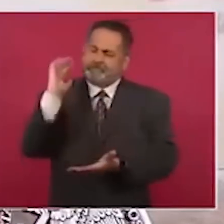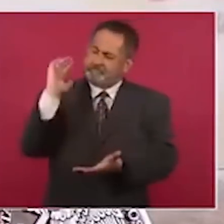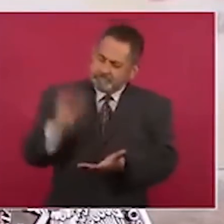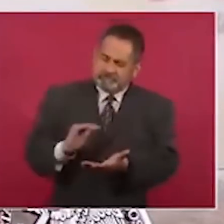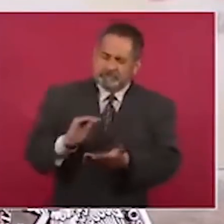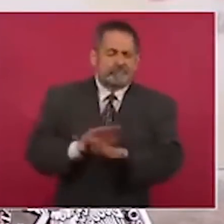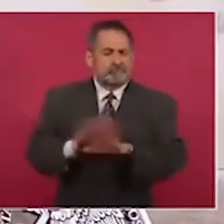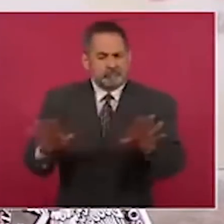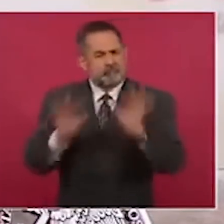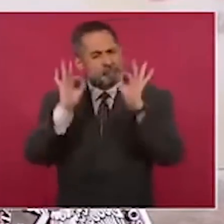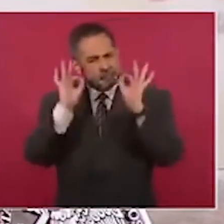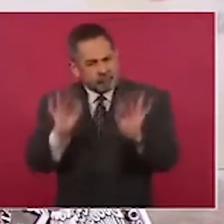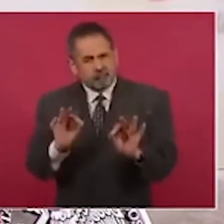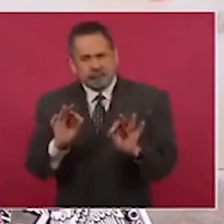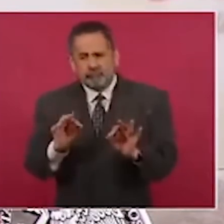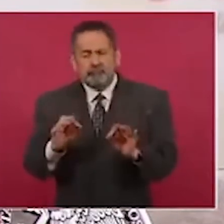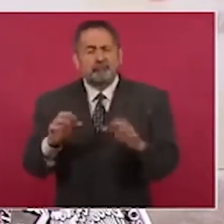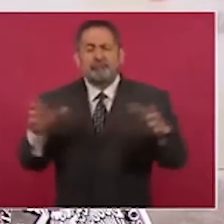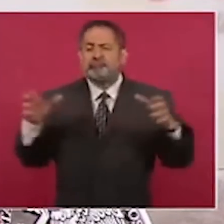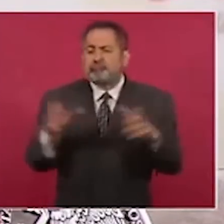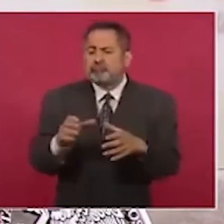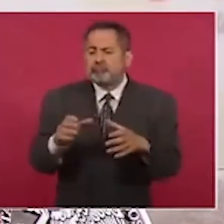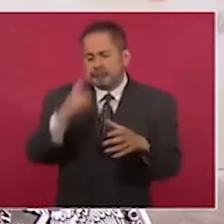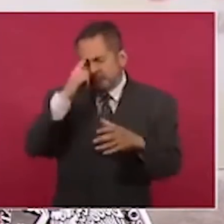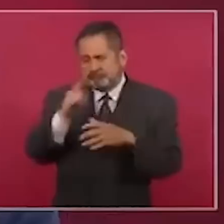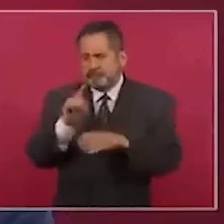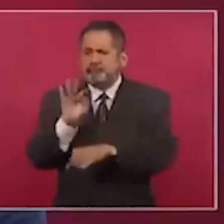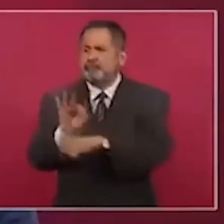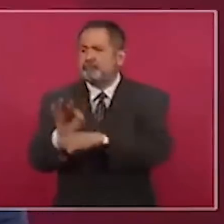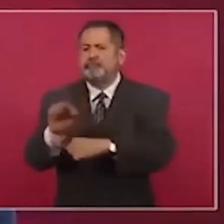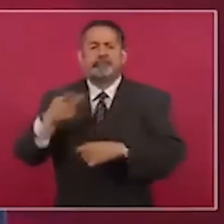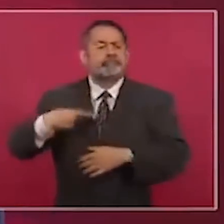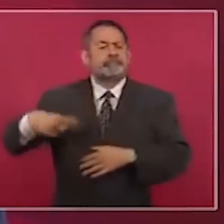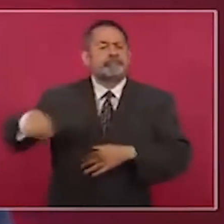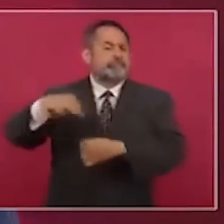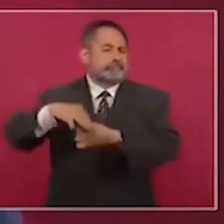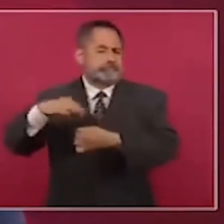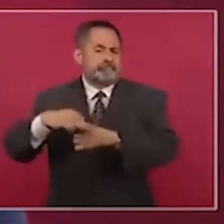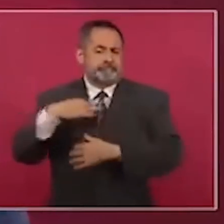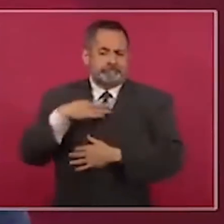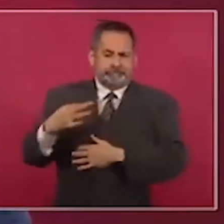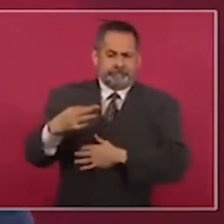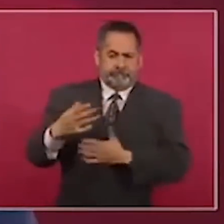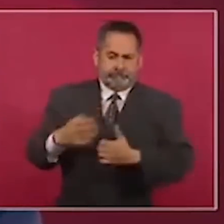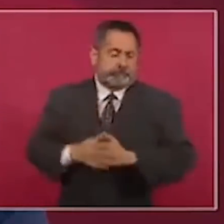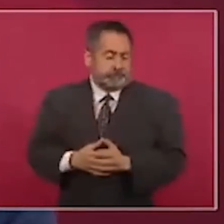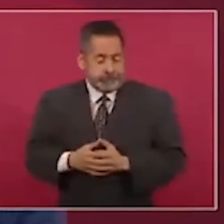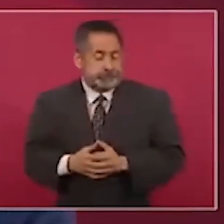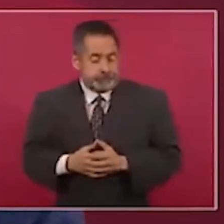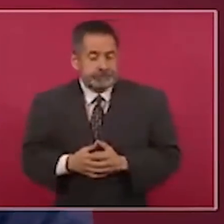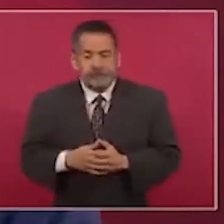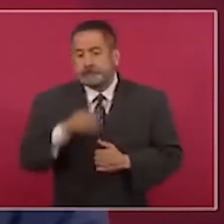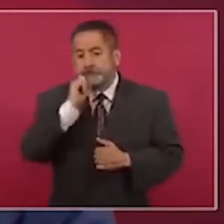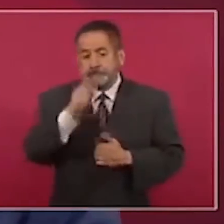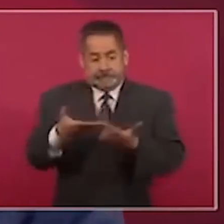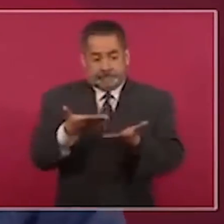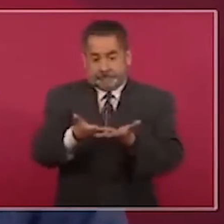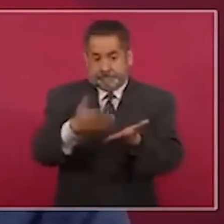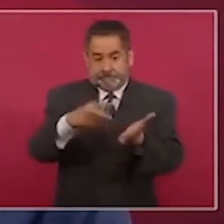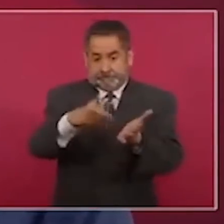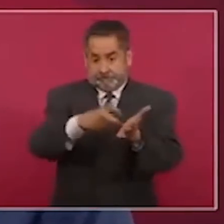mayor representación de los electores. También en este sentido, la reforma estará